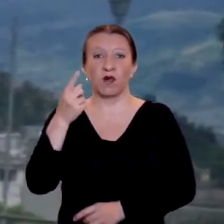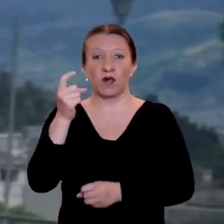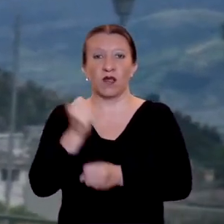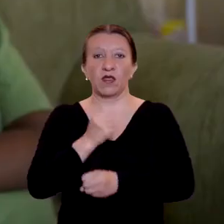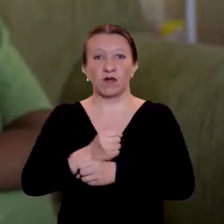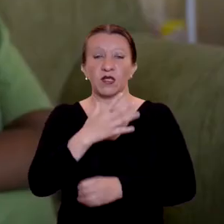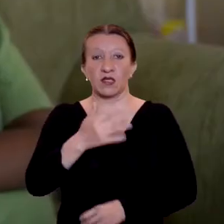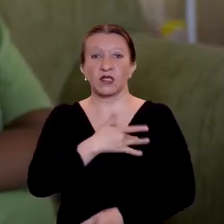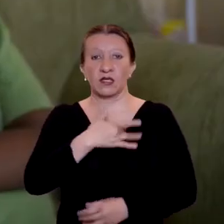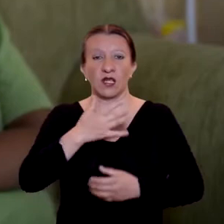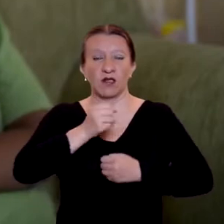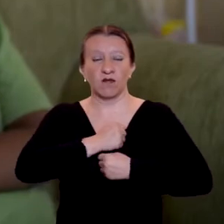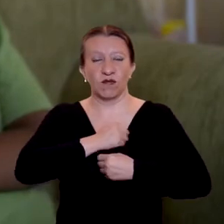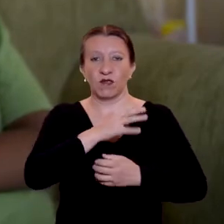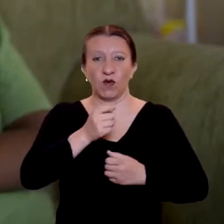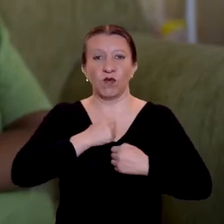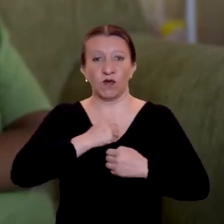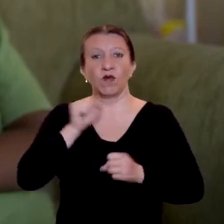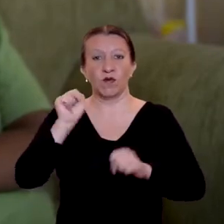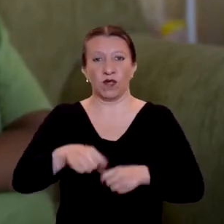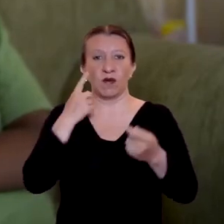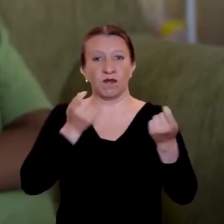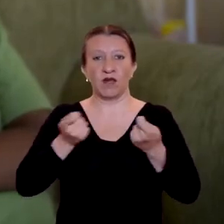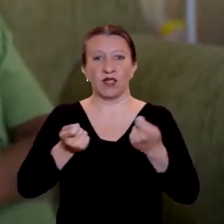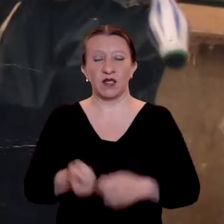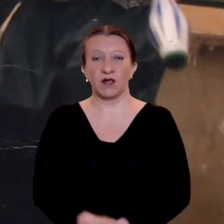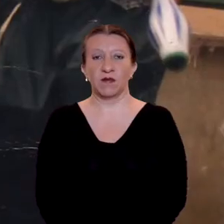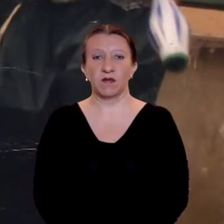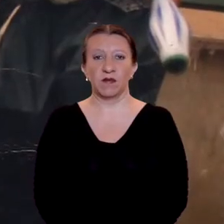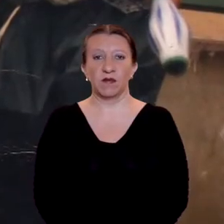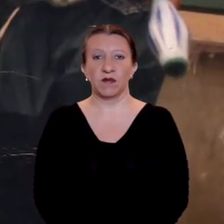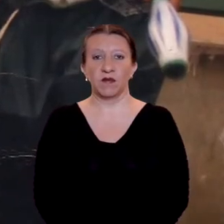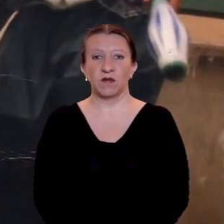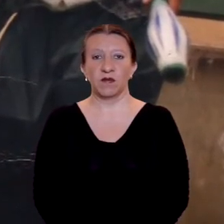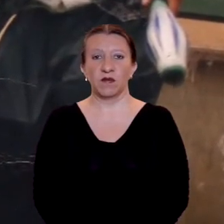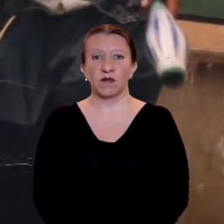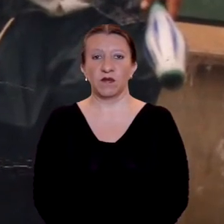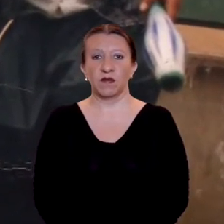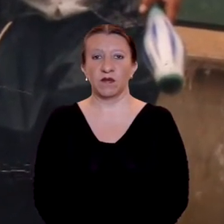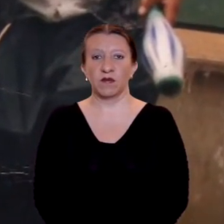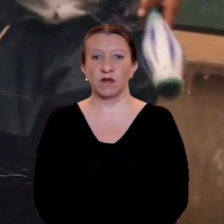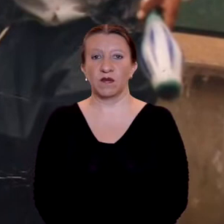ha trabajado y la que sienta los zancos en el alma para poderlos manejar.